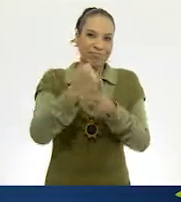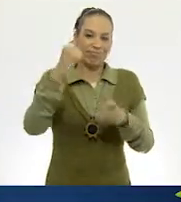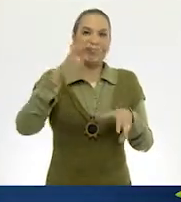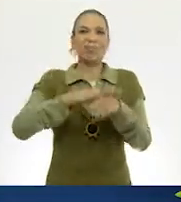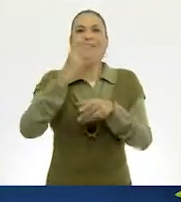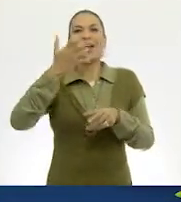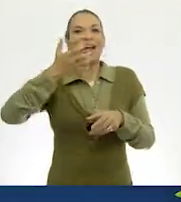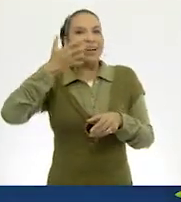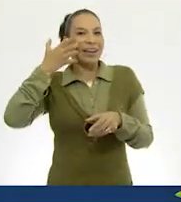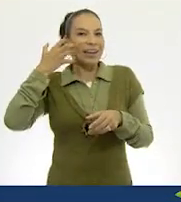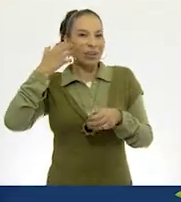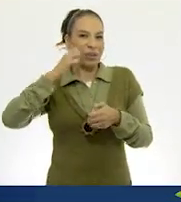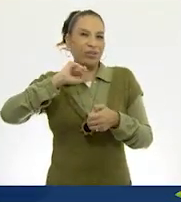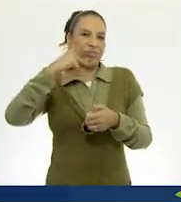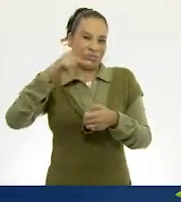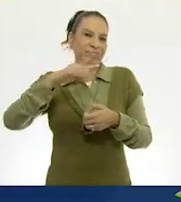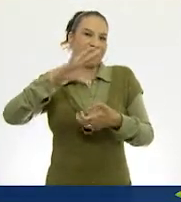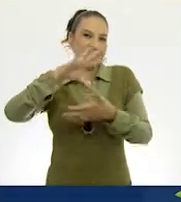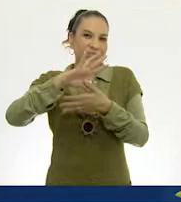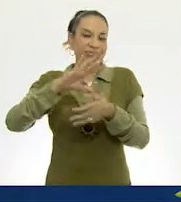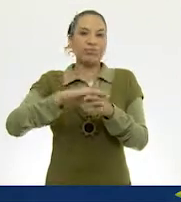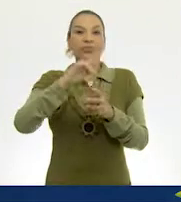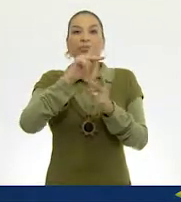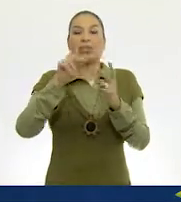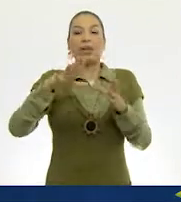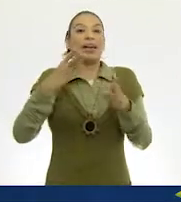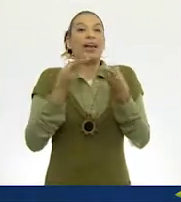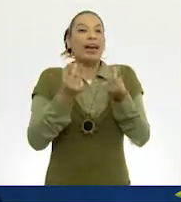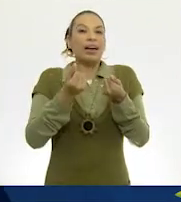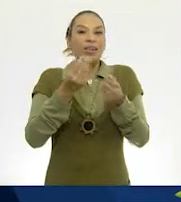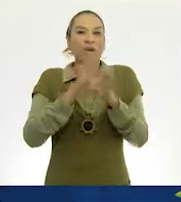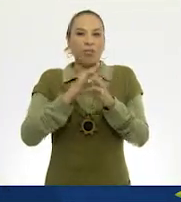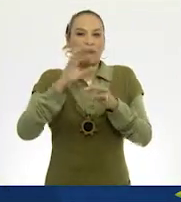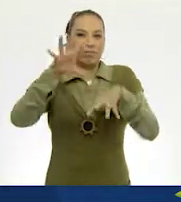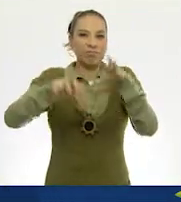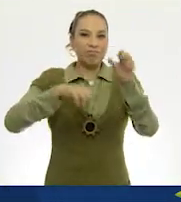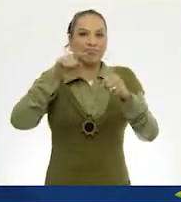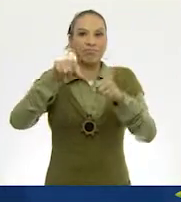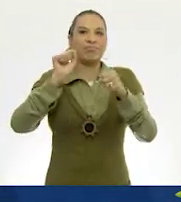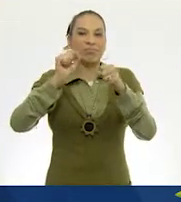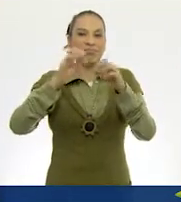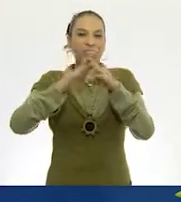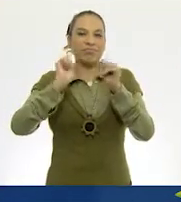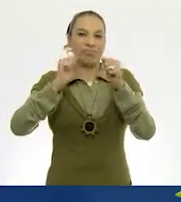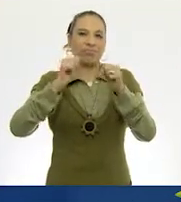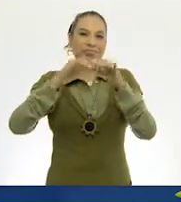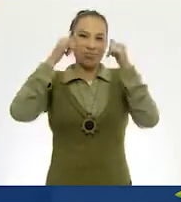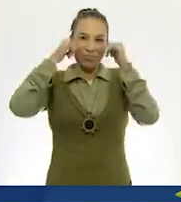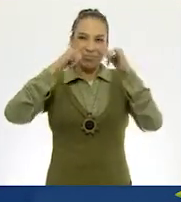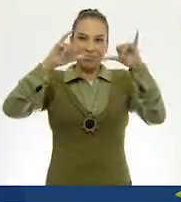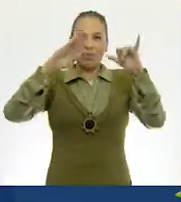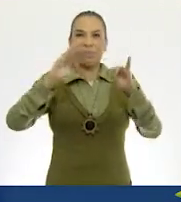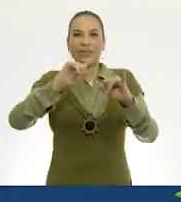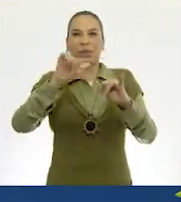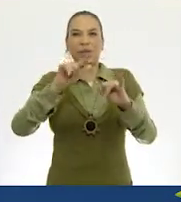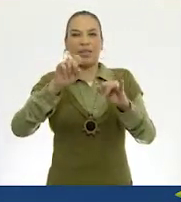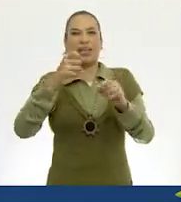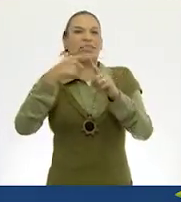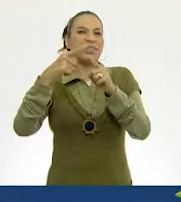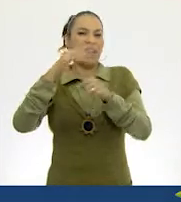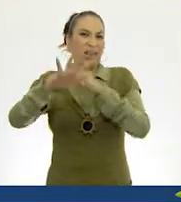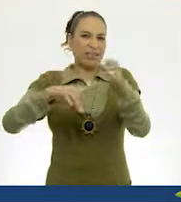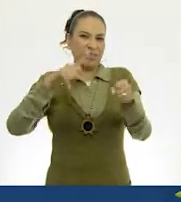que el león americano. Ambos fueron ávidos depredadores del bisonte, entre muchas otras especies de